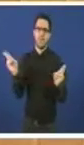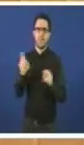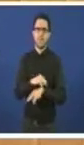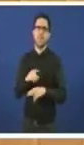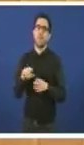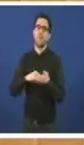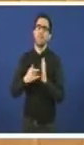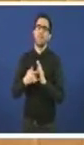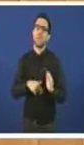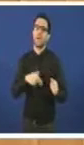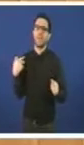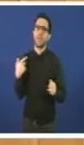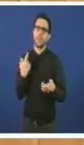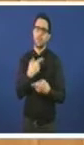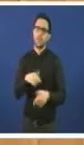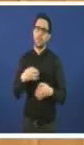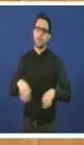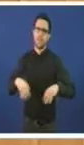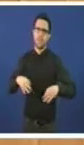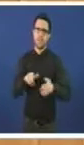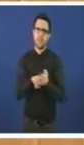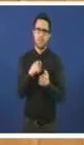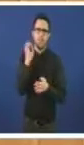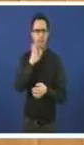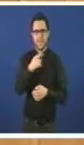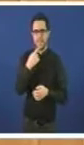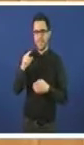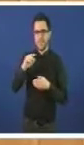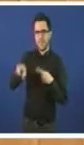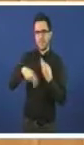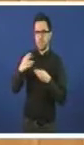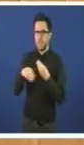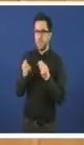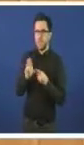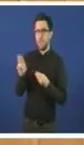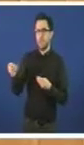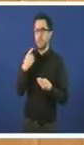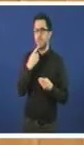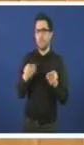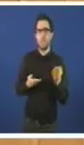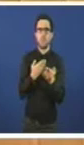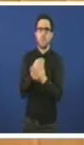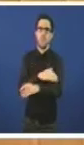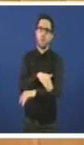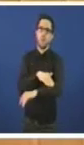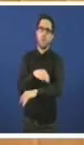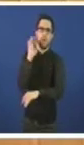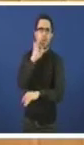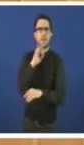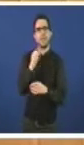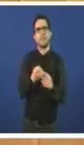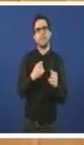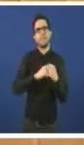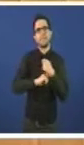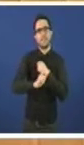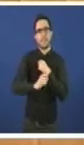y ha enmendado un partido popular instó goberno galego a establecer las estrategias iniciativas y programas